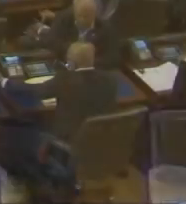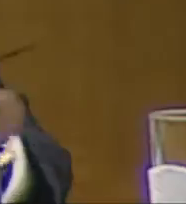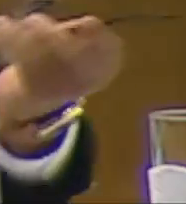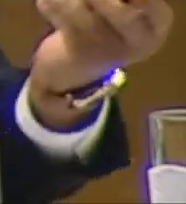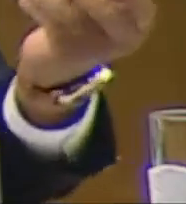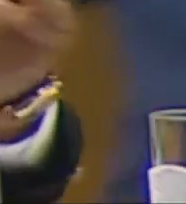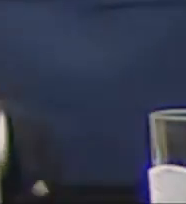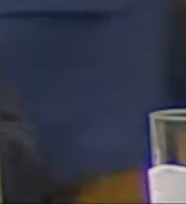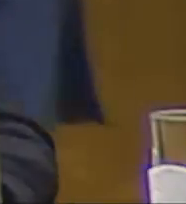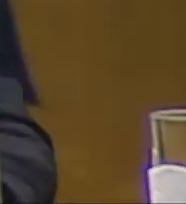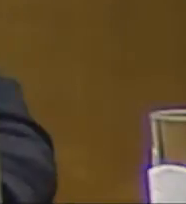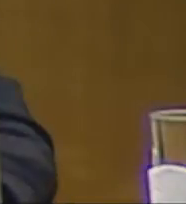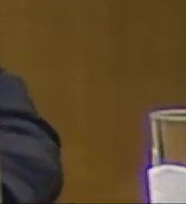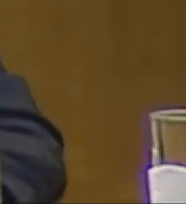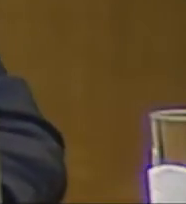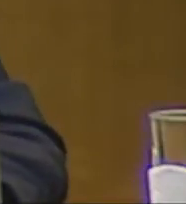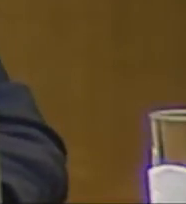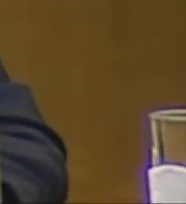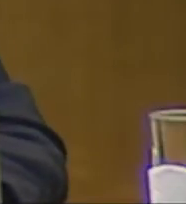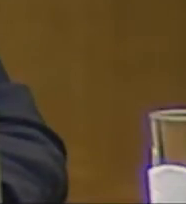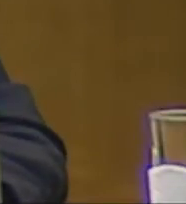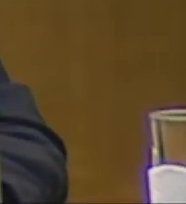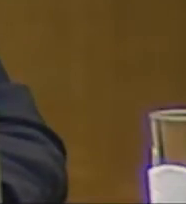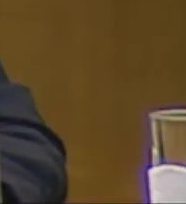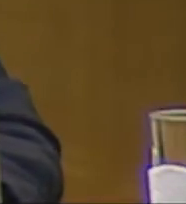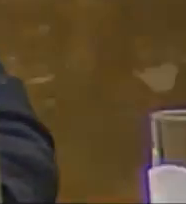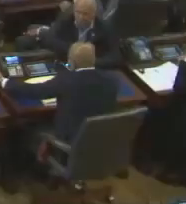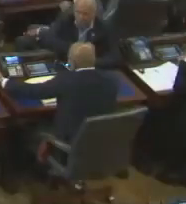Entonces pasaríamos a leer la pieza 6A.